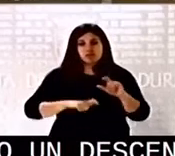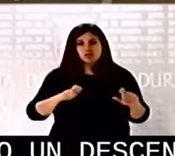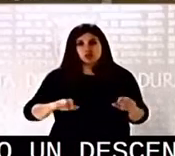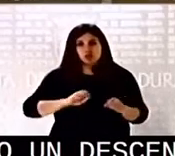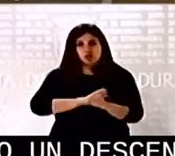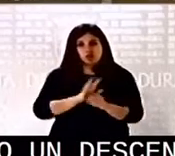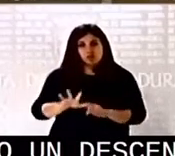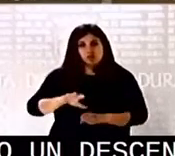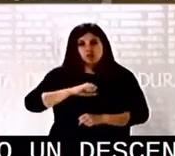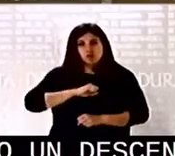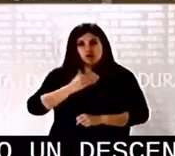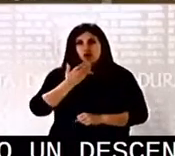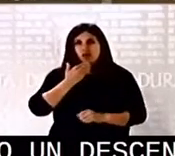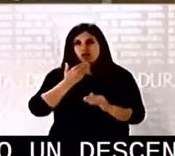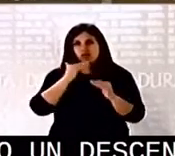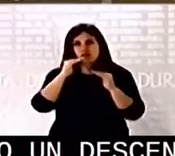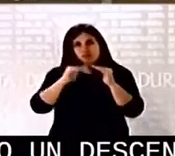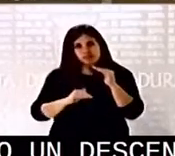contagiadas.